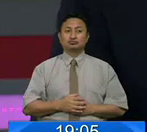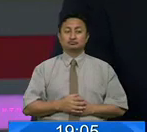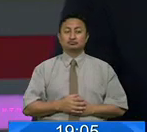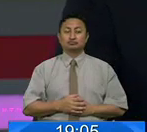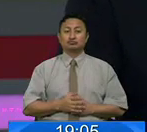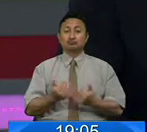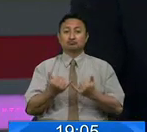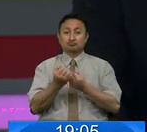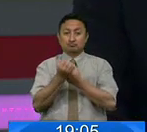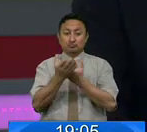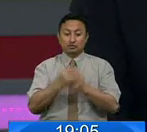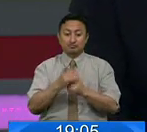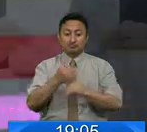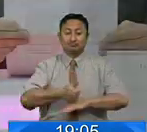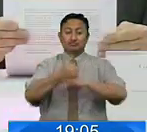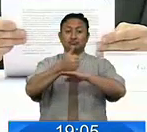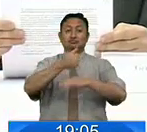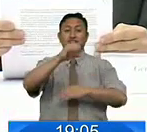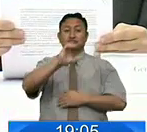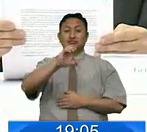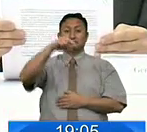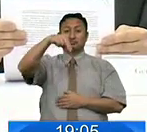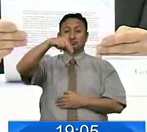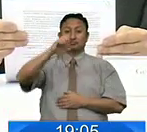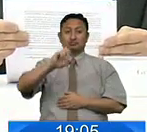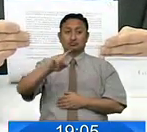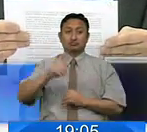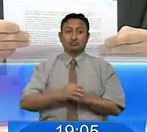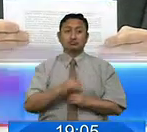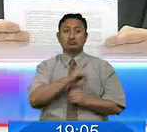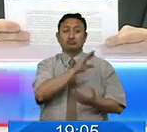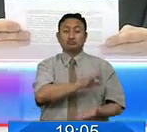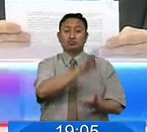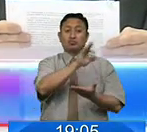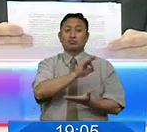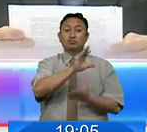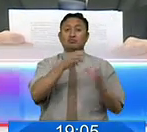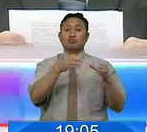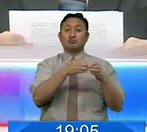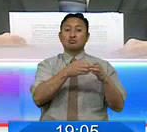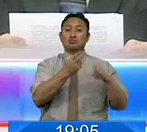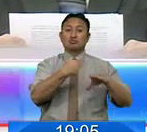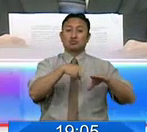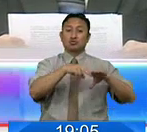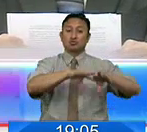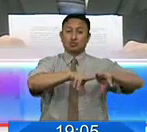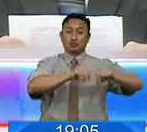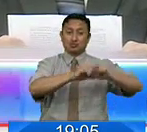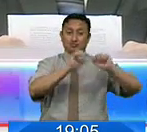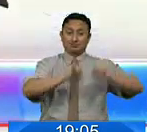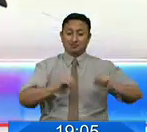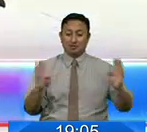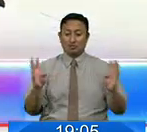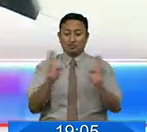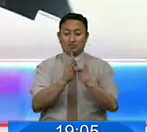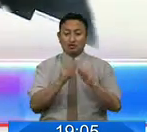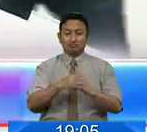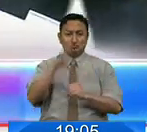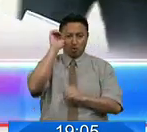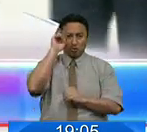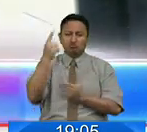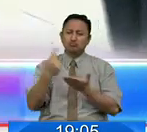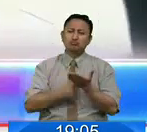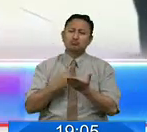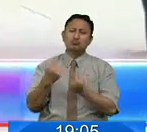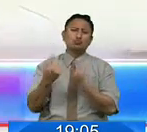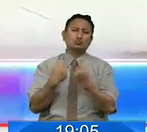a contarles ahora amigos que autoridades e consejo nacional electoral se reunieron con los representantes de la comisión nacional anticorrupción para intercambiar opiniones e